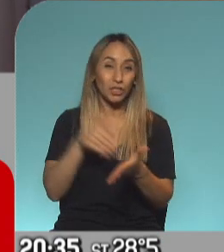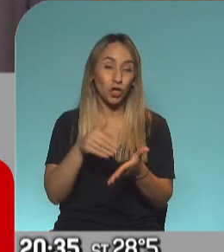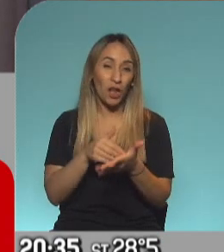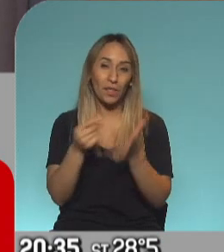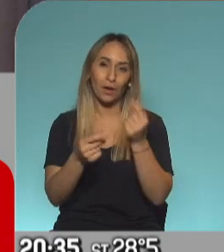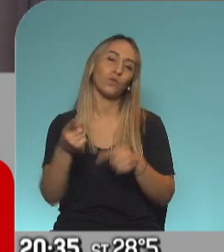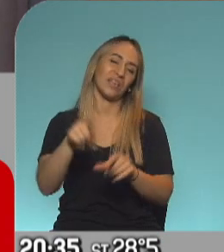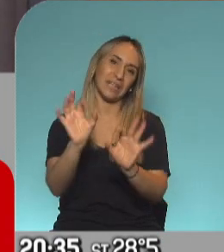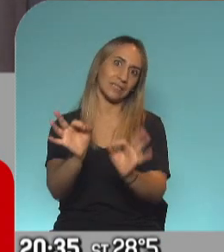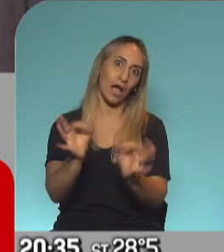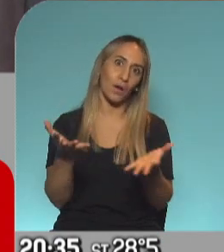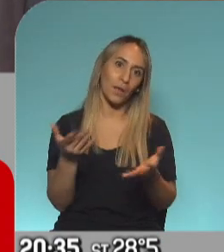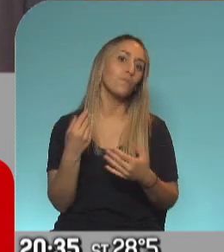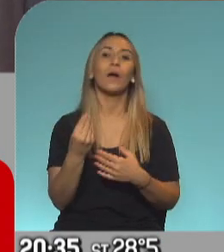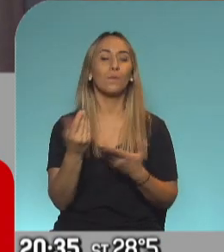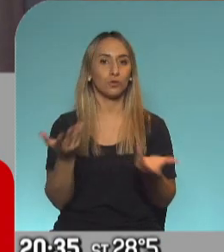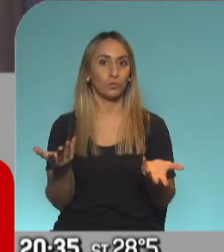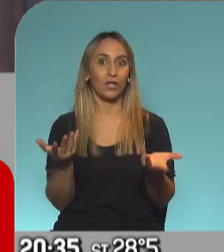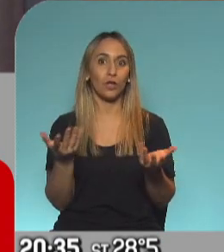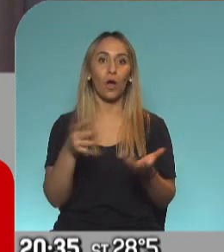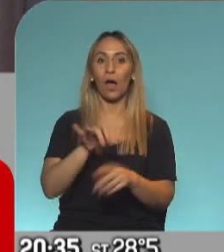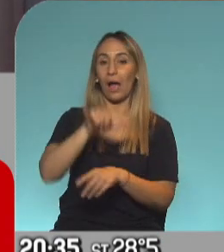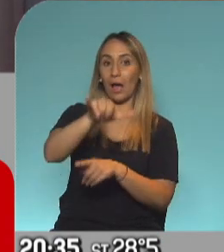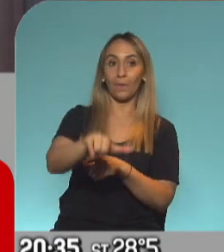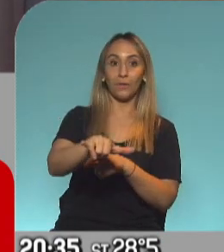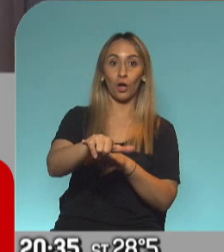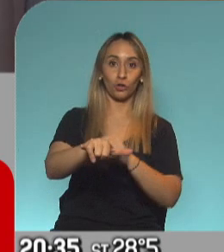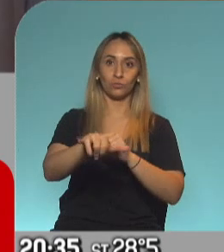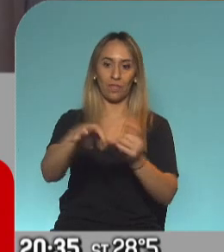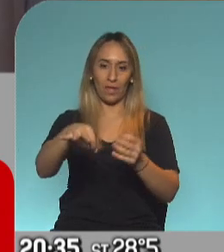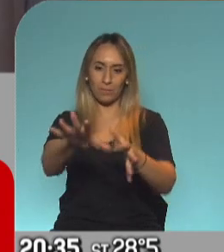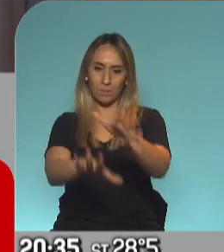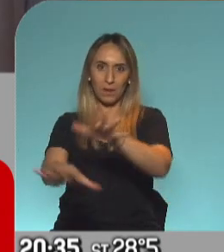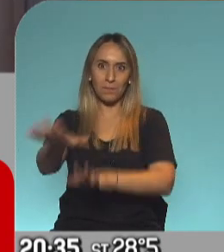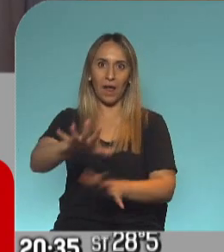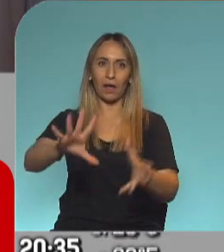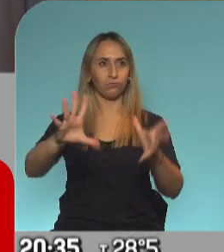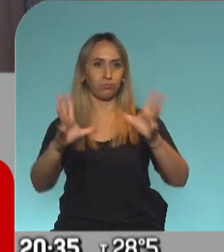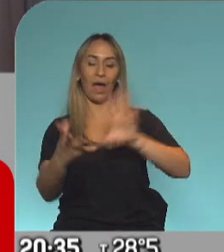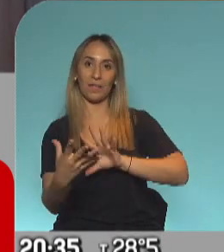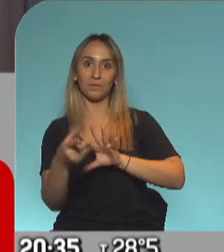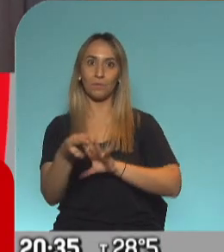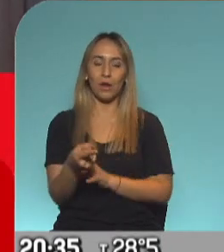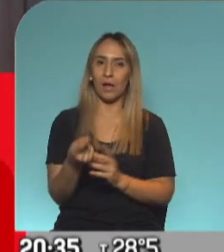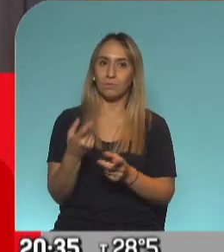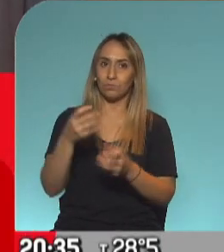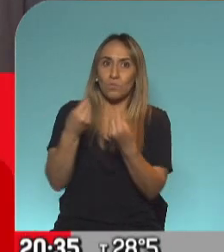porque obviamente deben tener que adecuar, adaptar el traslado, el avión, para semejante